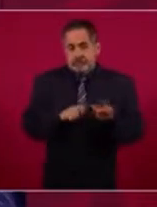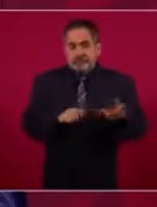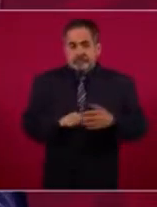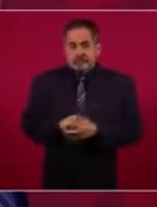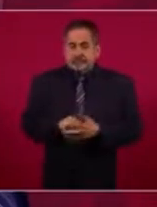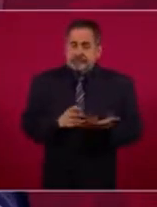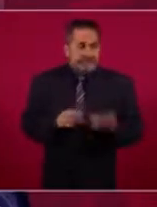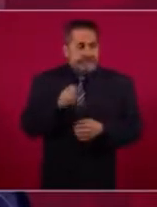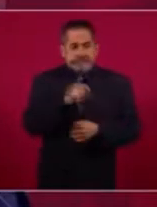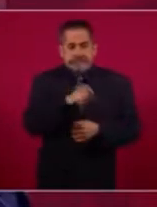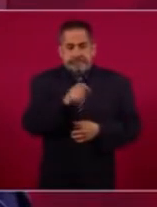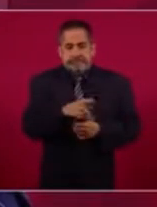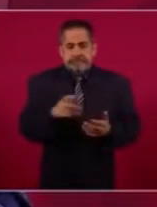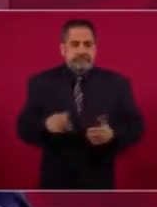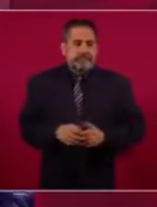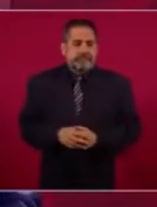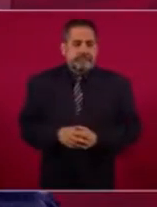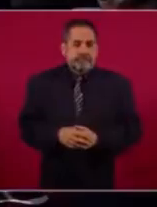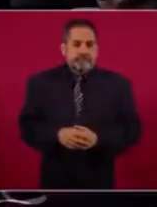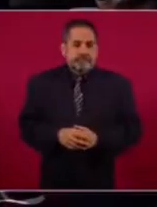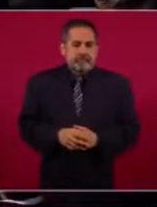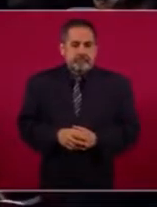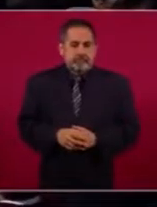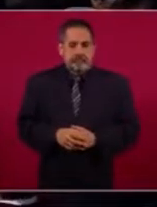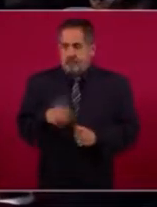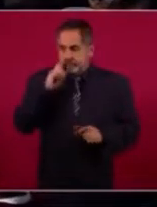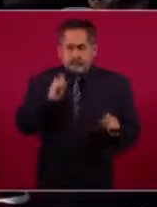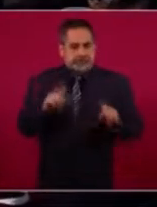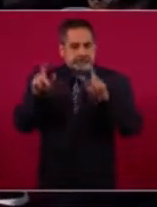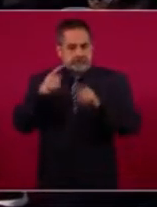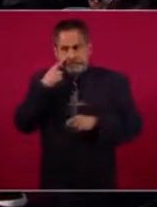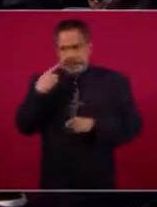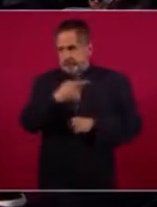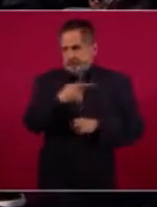variar. A ver, ¿por qué no lo pones?